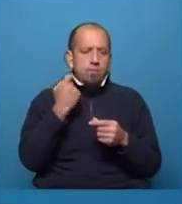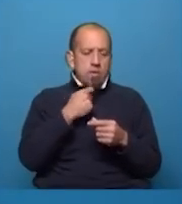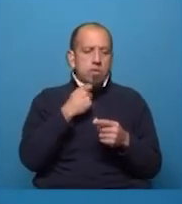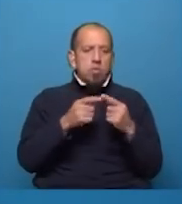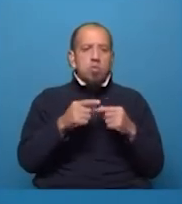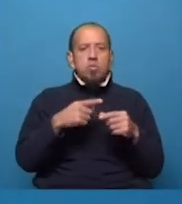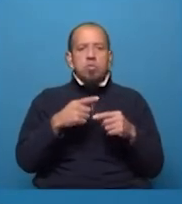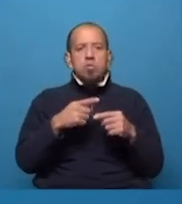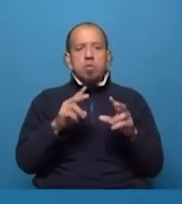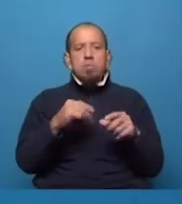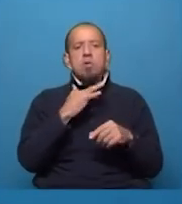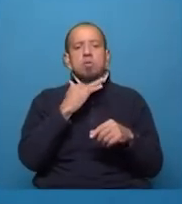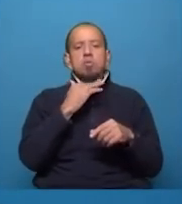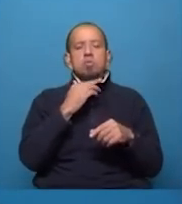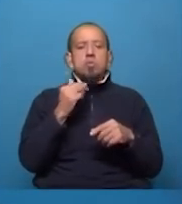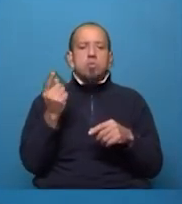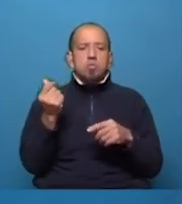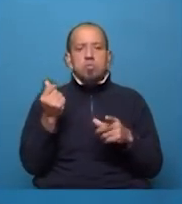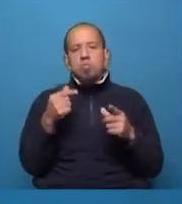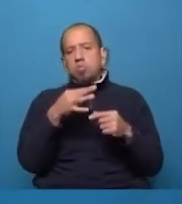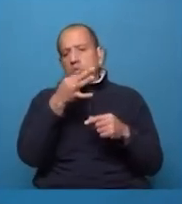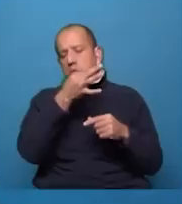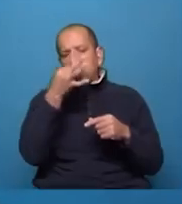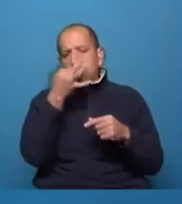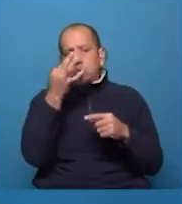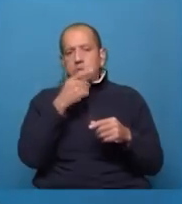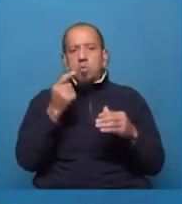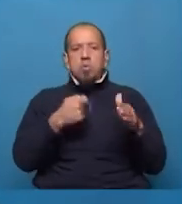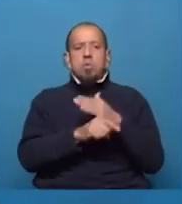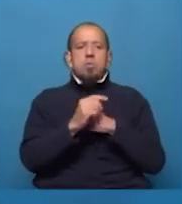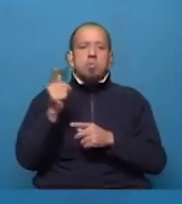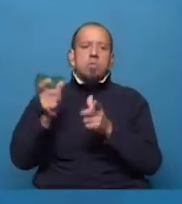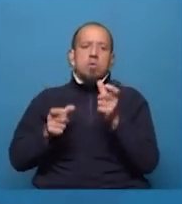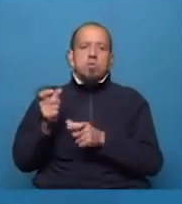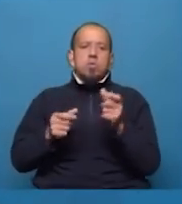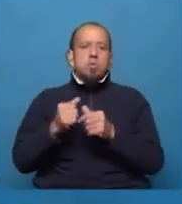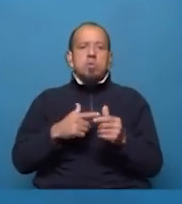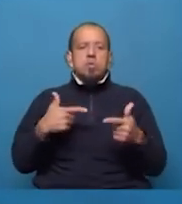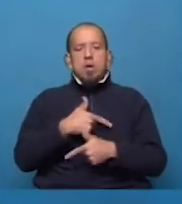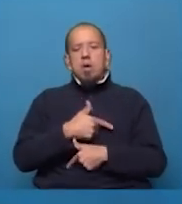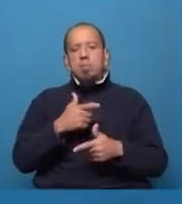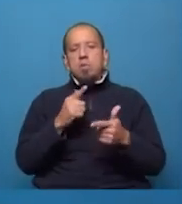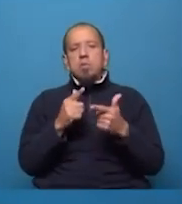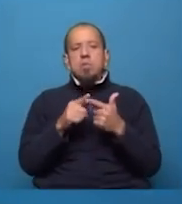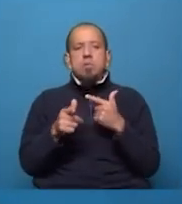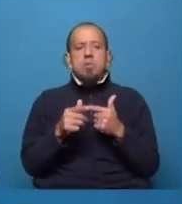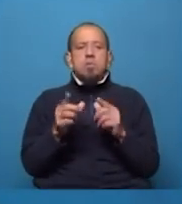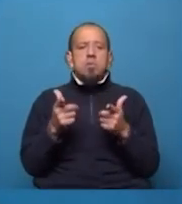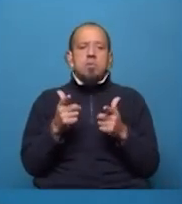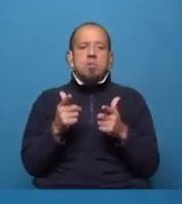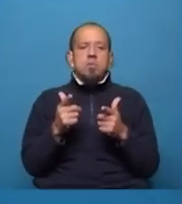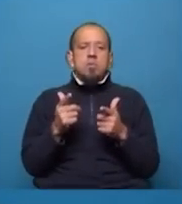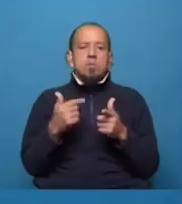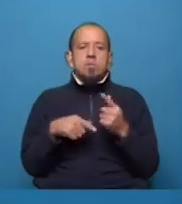lavado no es solo droga faltaron otros delitos contrabando trata de personas tráfico de armas corrupción no hubo la misma